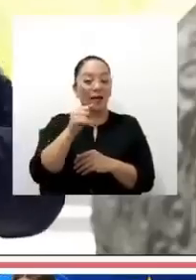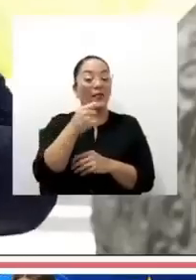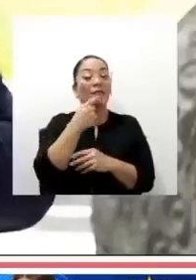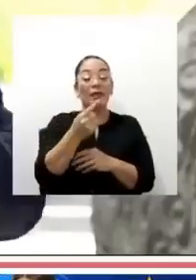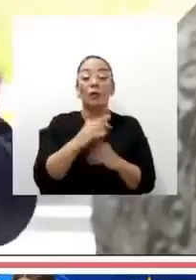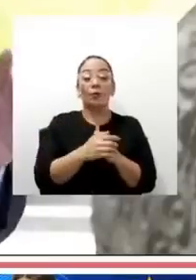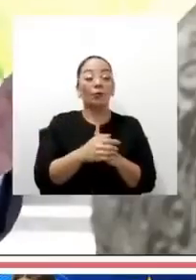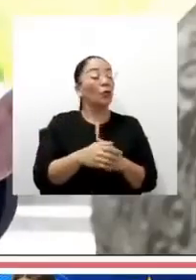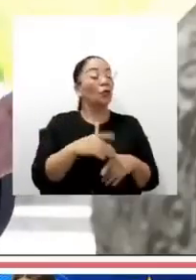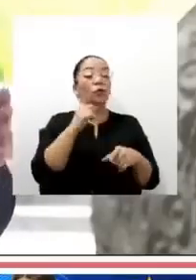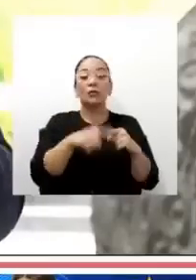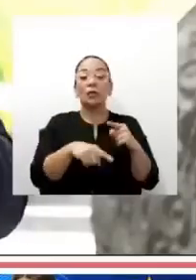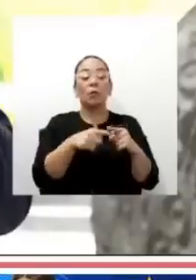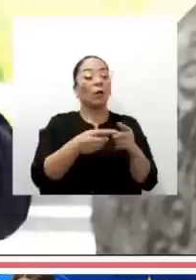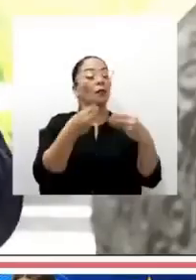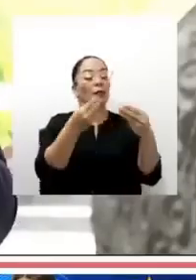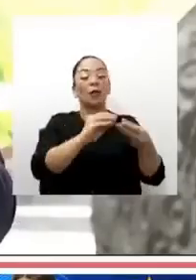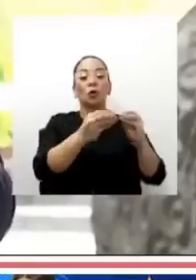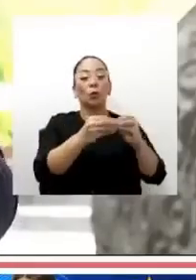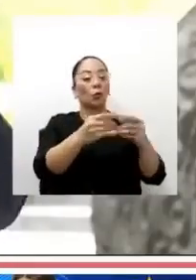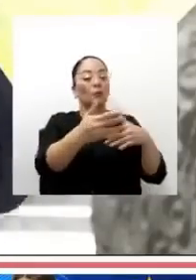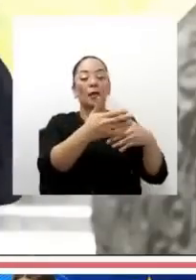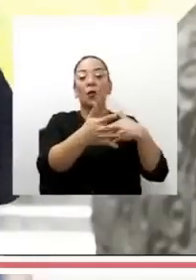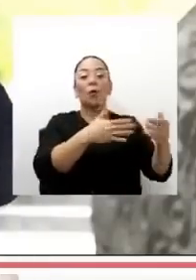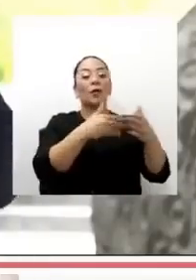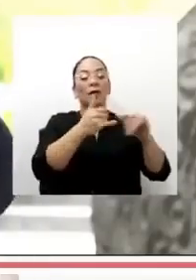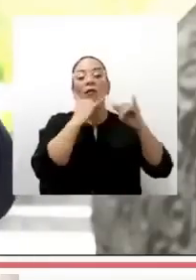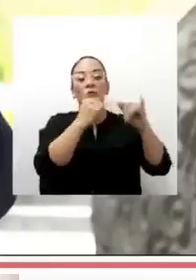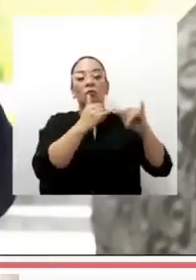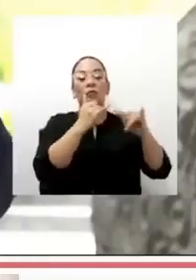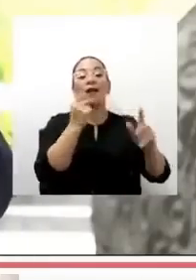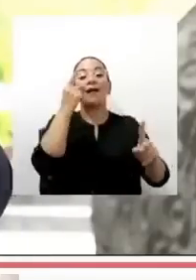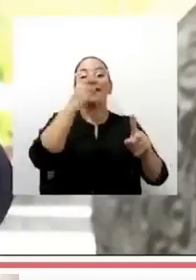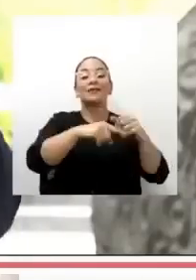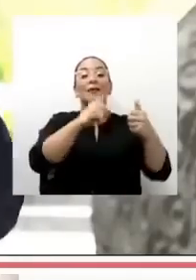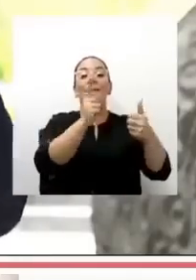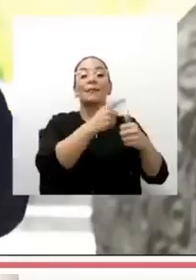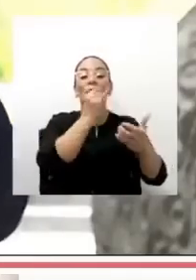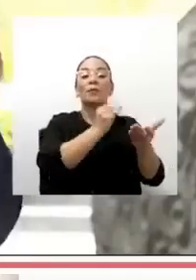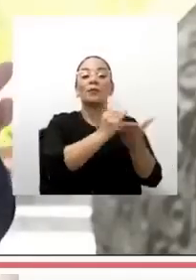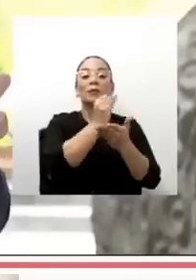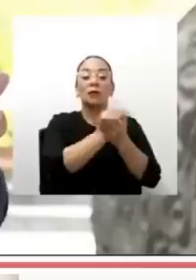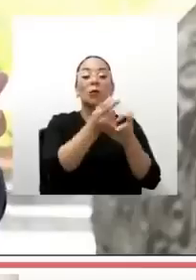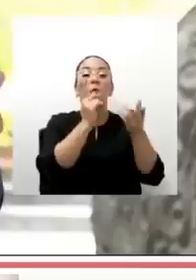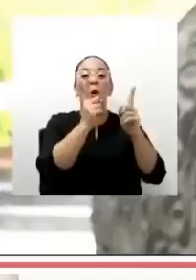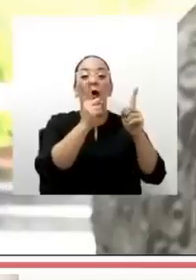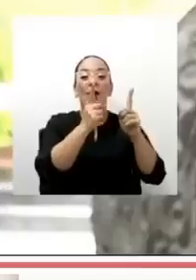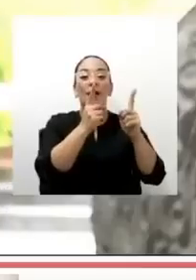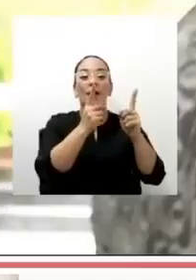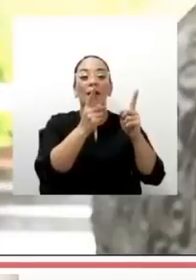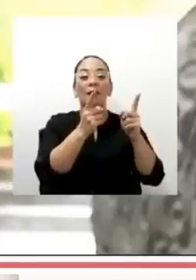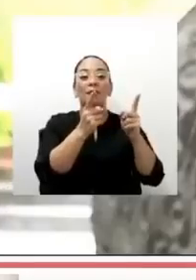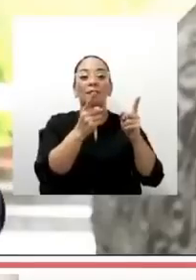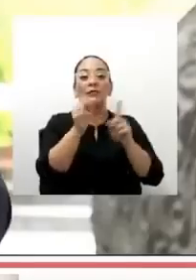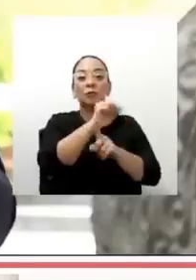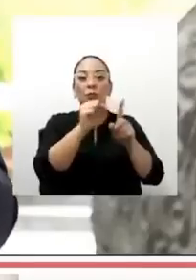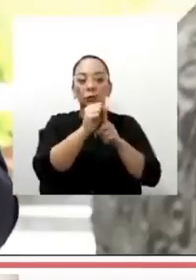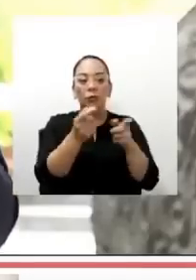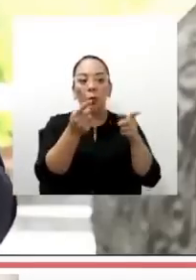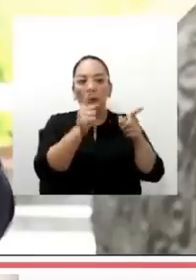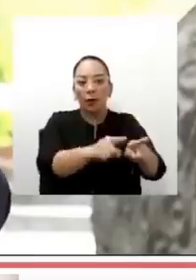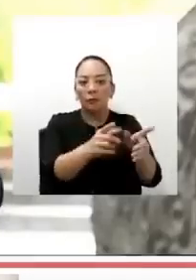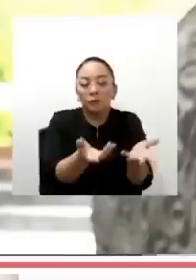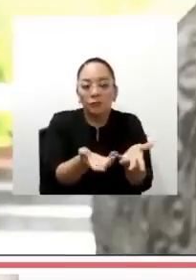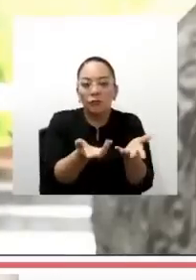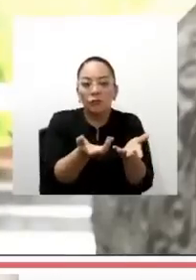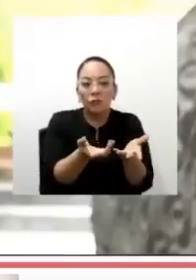puede estar asignando un número de expediente a cualquier denuncia hasta que primero se investigue cuál es el delito que se podría estar cometiendo y